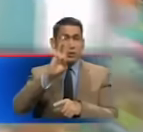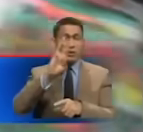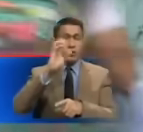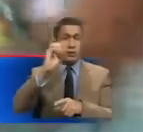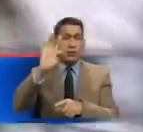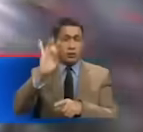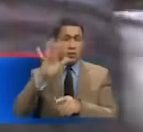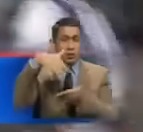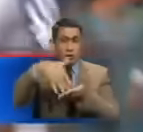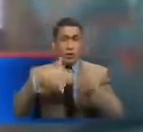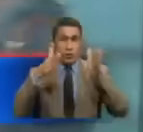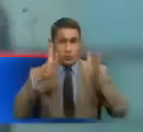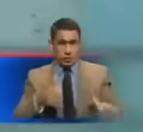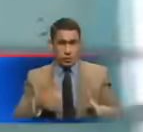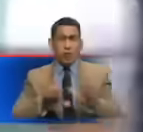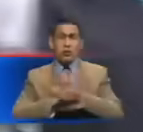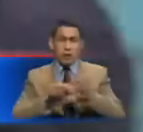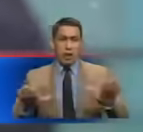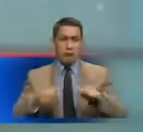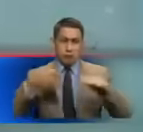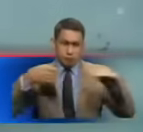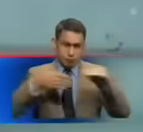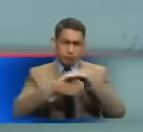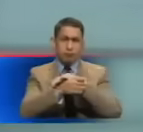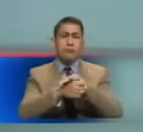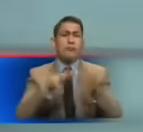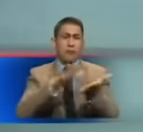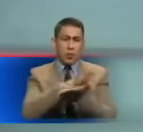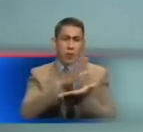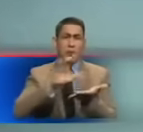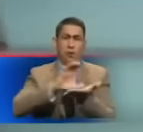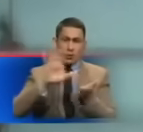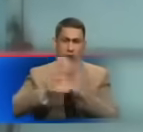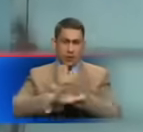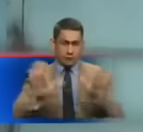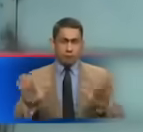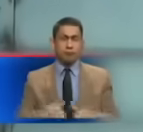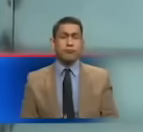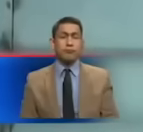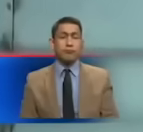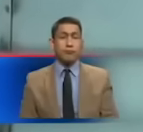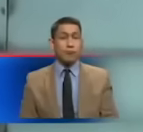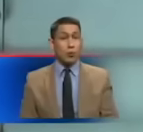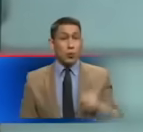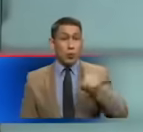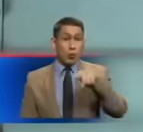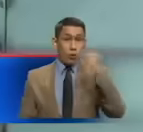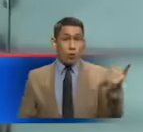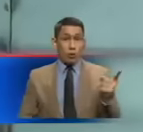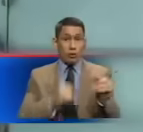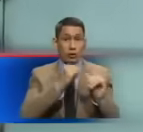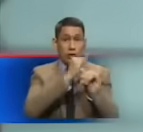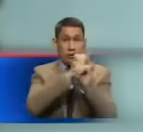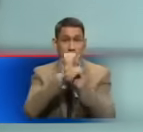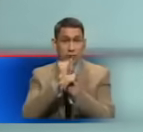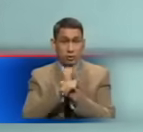3.608 estudiantes ingresaron a estas clases presenciales. Cabe indicar que algunas unidades no se han